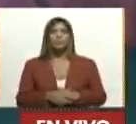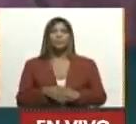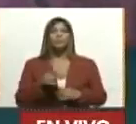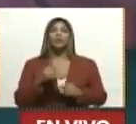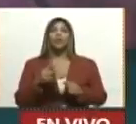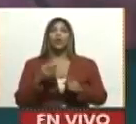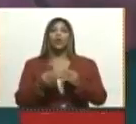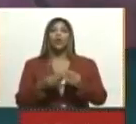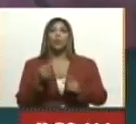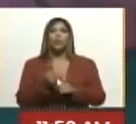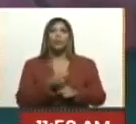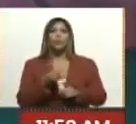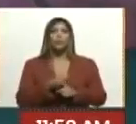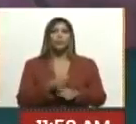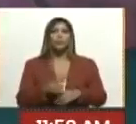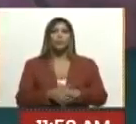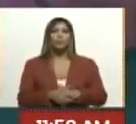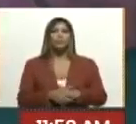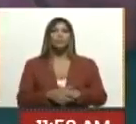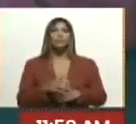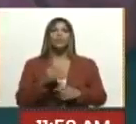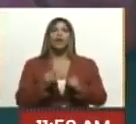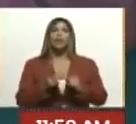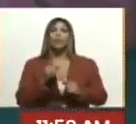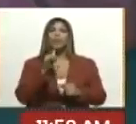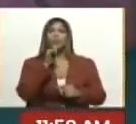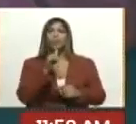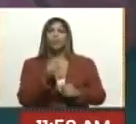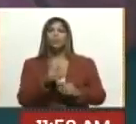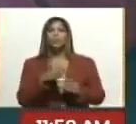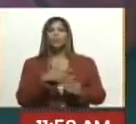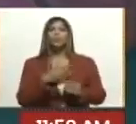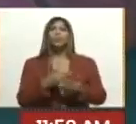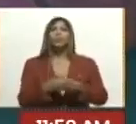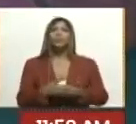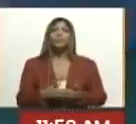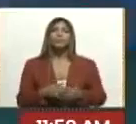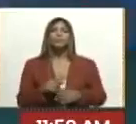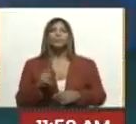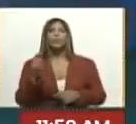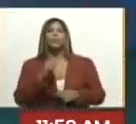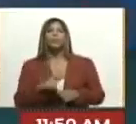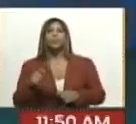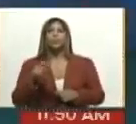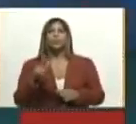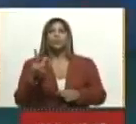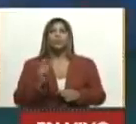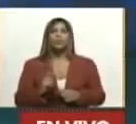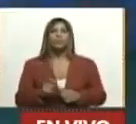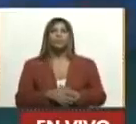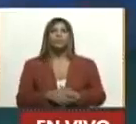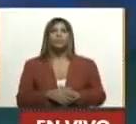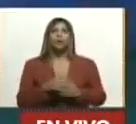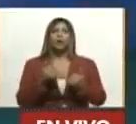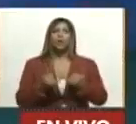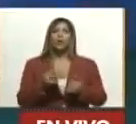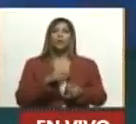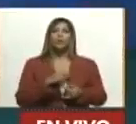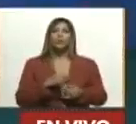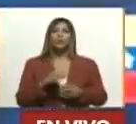ese silencio y el olvido desde algunos informes que ustedes puedan emitir mensualmente, trimestralmente? ¿Dónde? Bien, nosotros vamos a